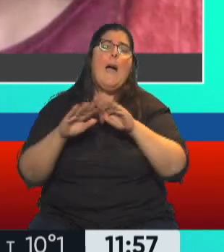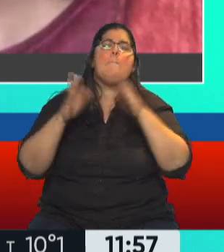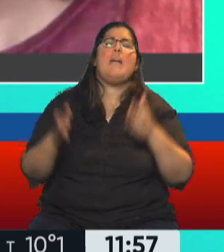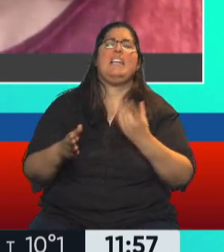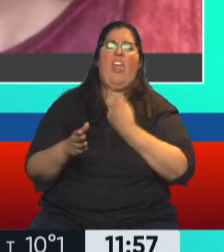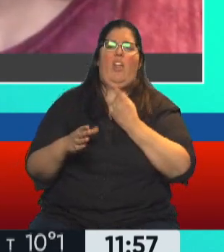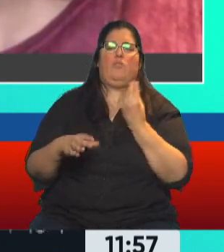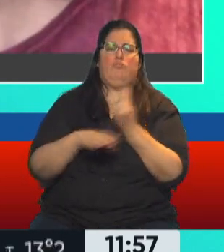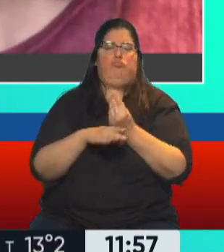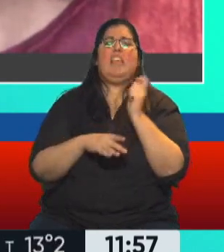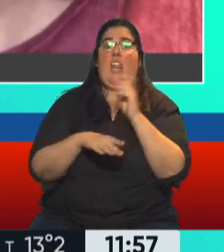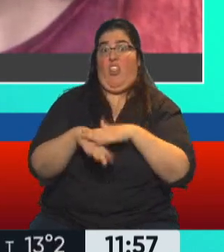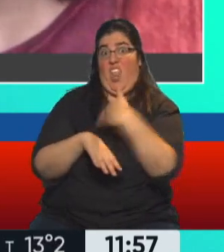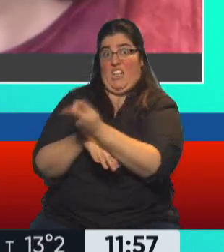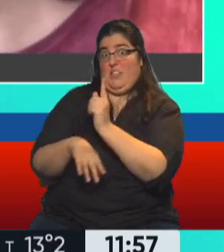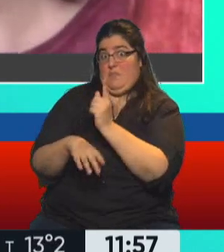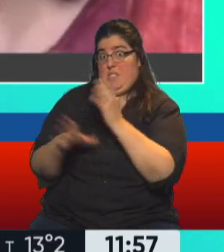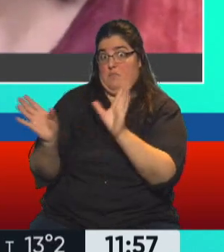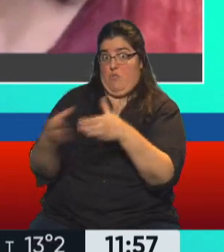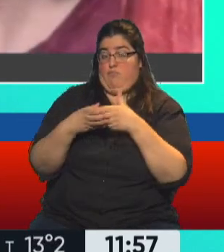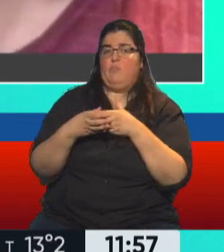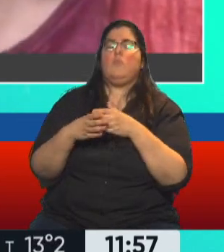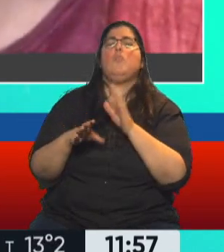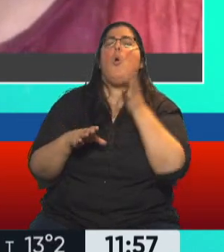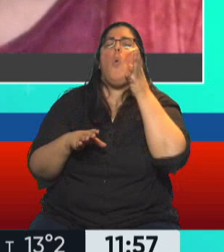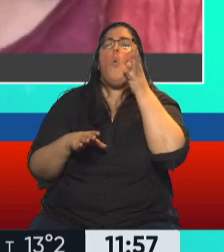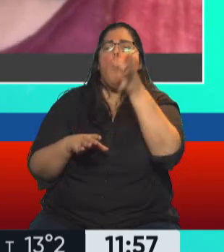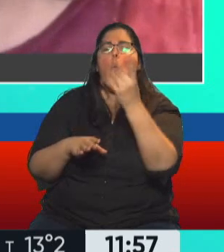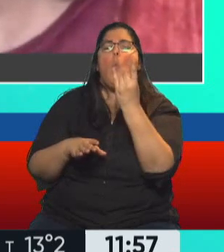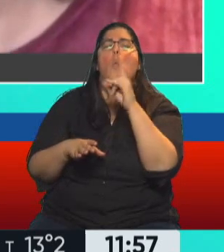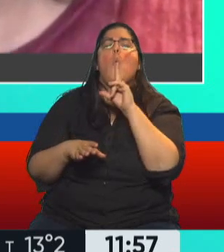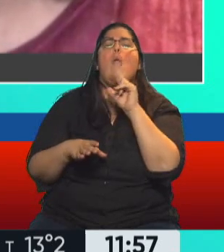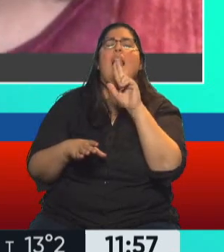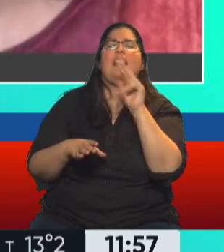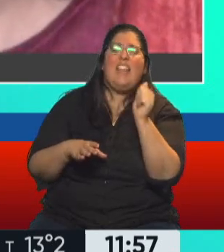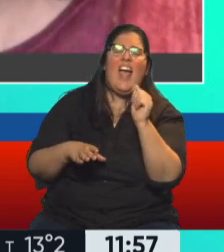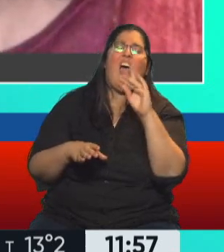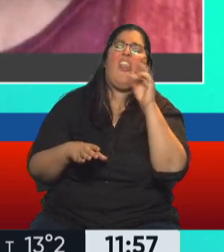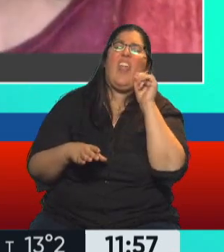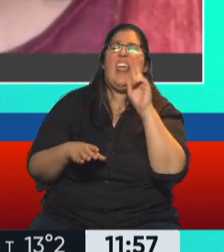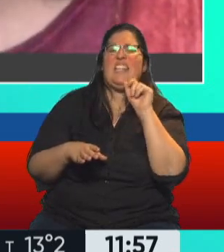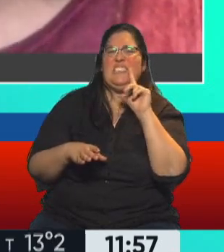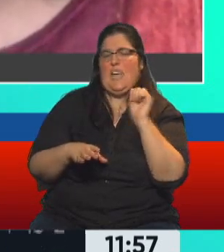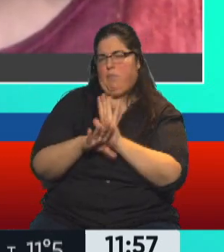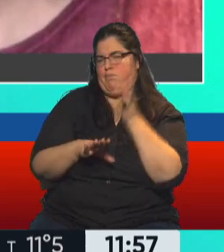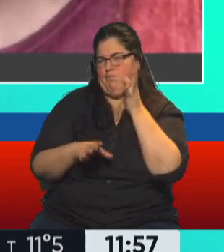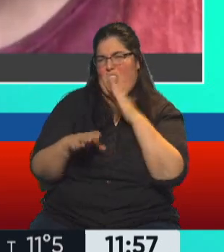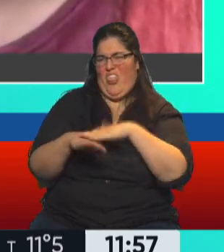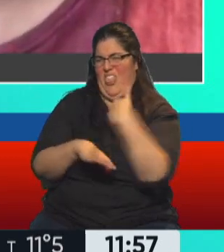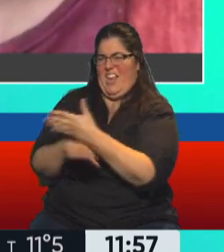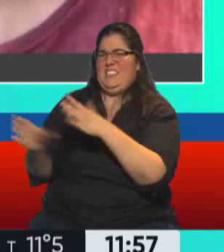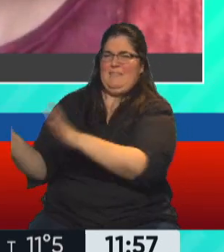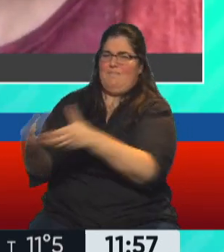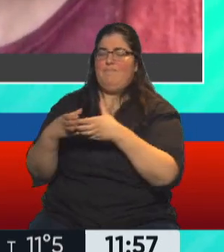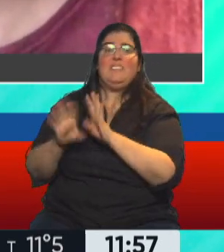Esos partidos de derecha, ultraderecha, digamos, ya se han conformado como una